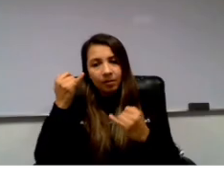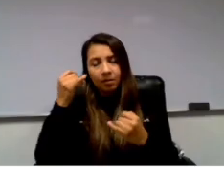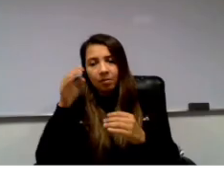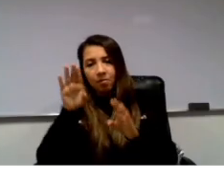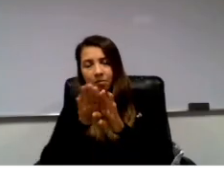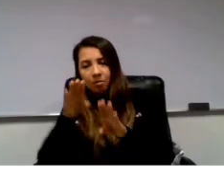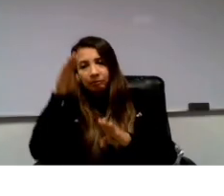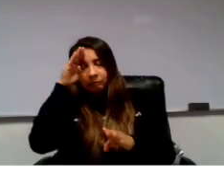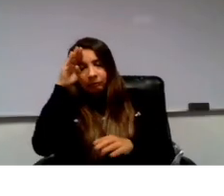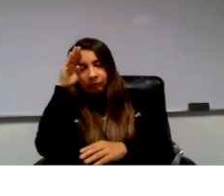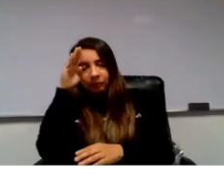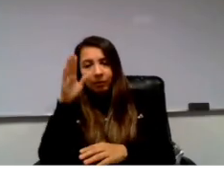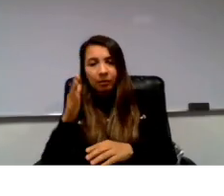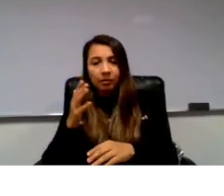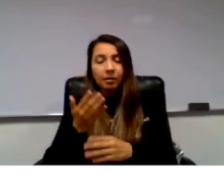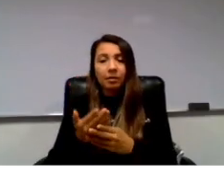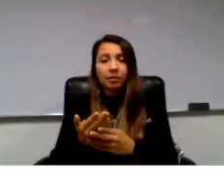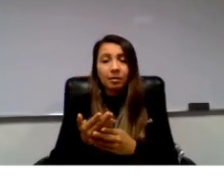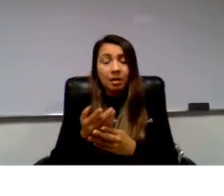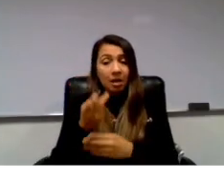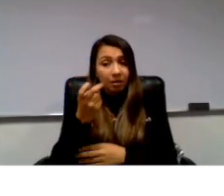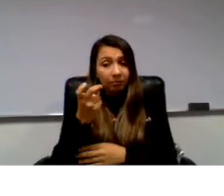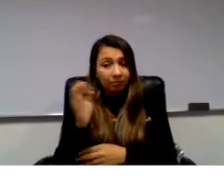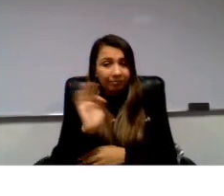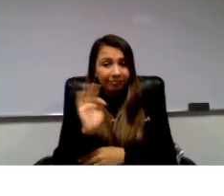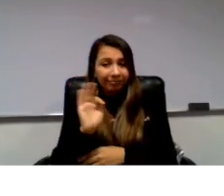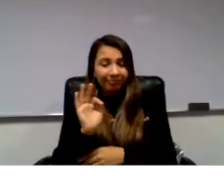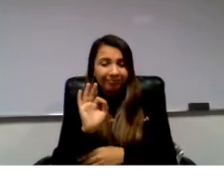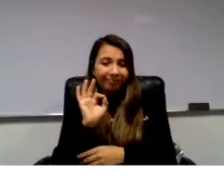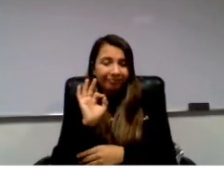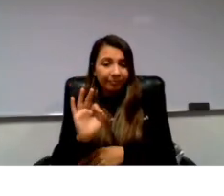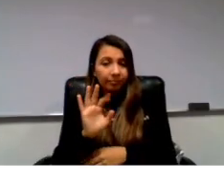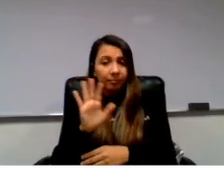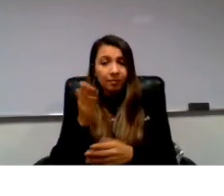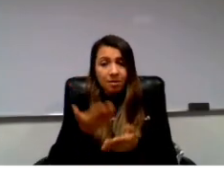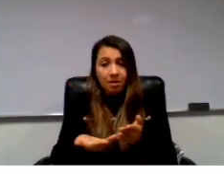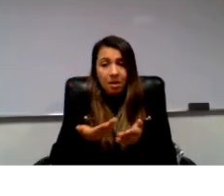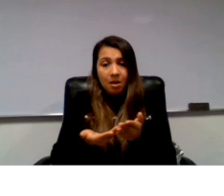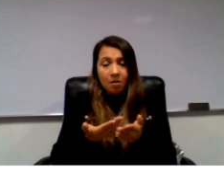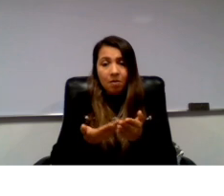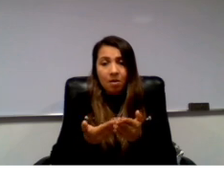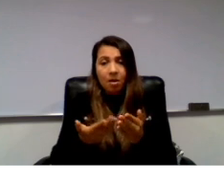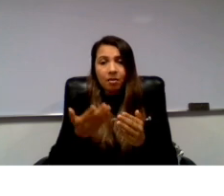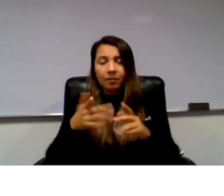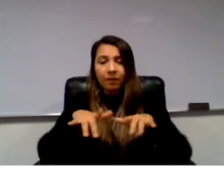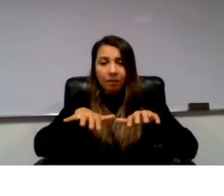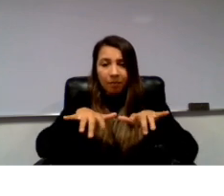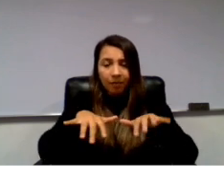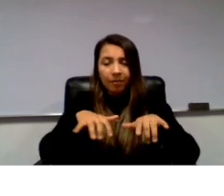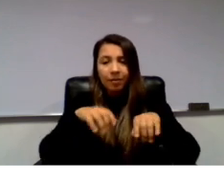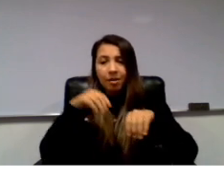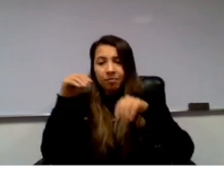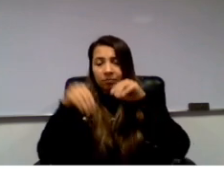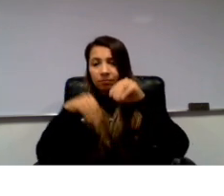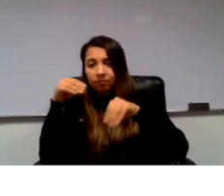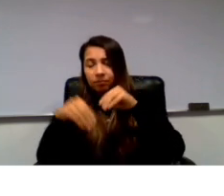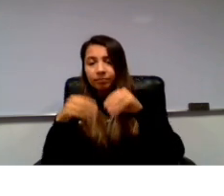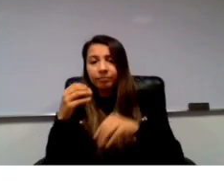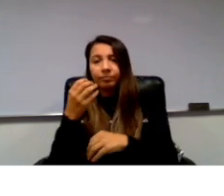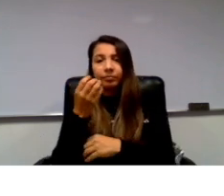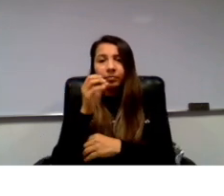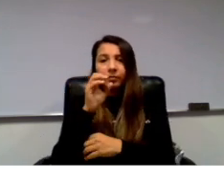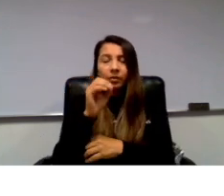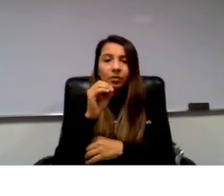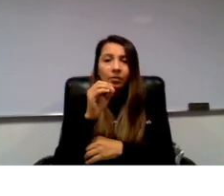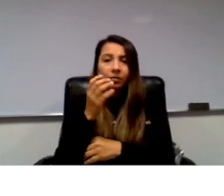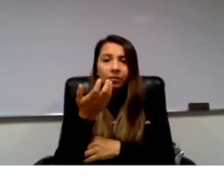hipótesis iniciales. Si esto es así, y pensando en que ahora las herramientas bioinformáticas y esto de de